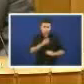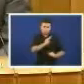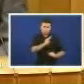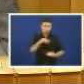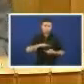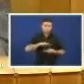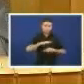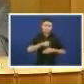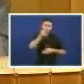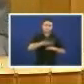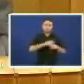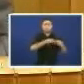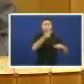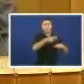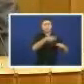Señorías,